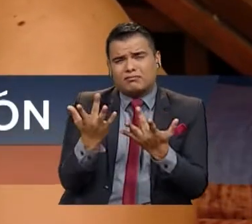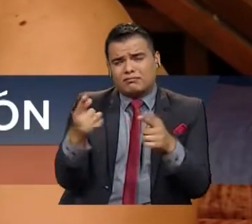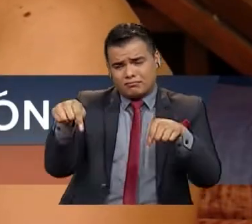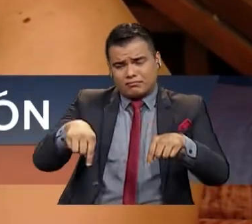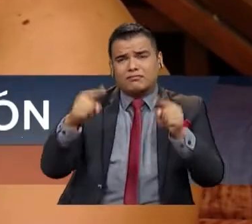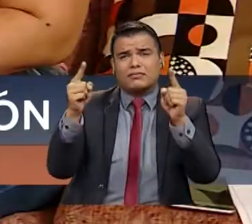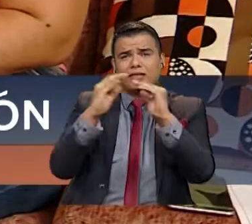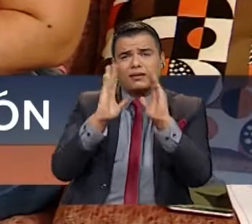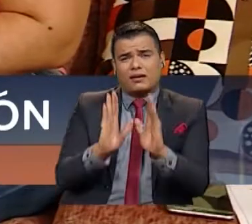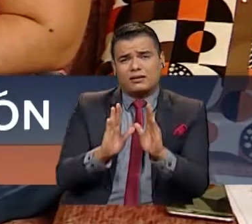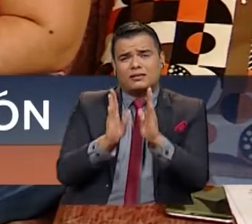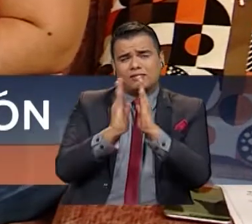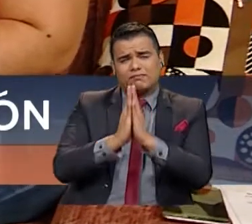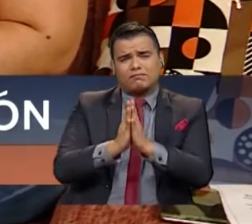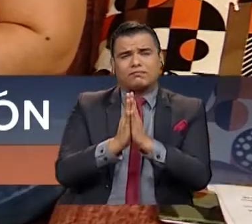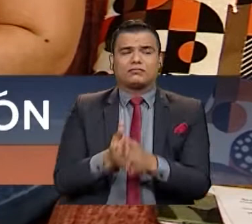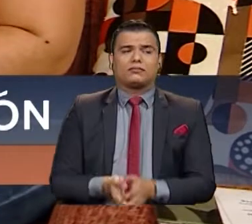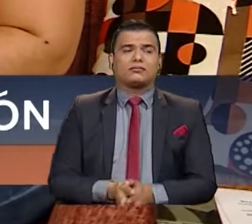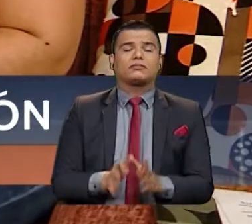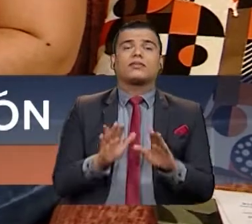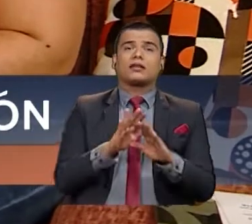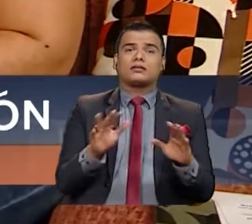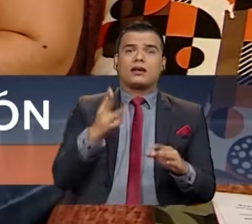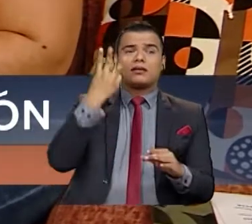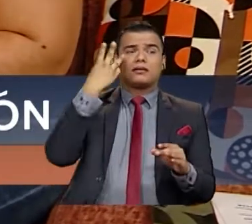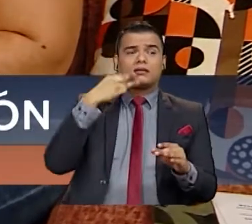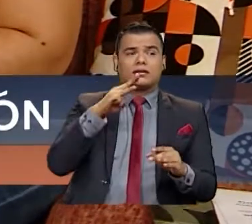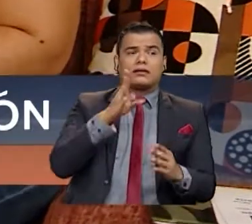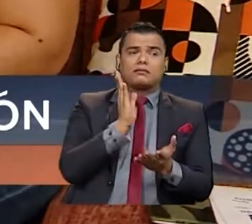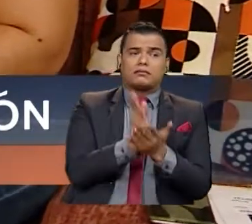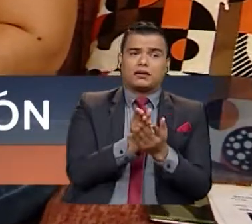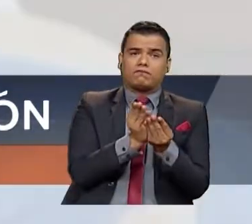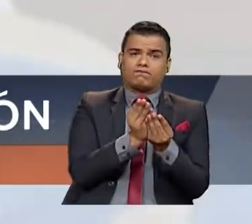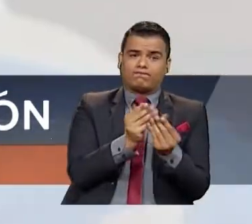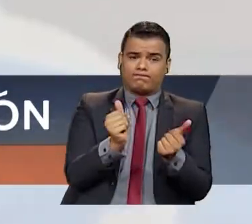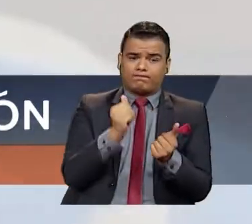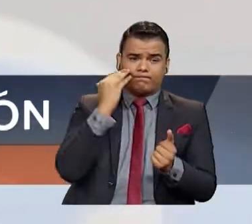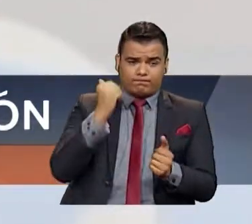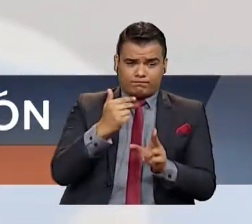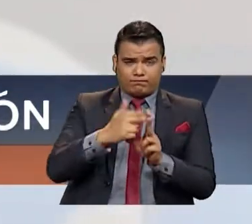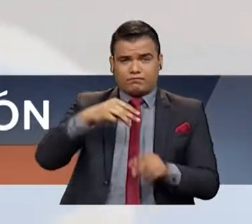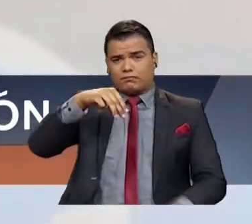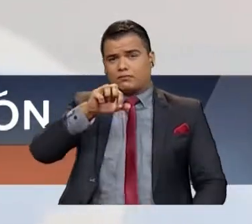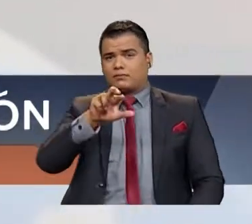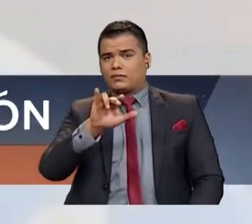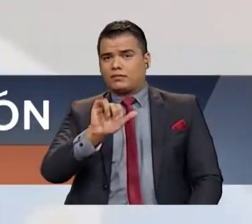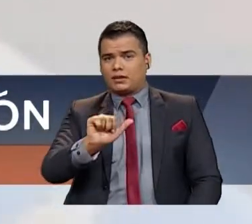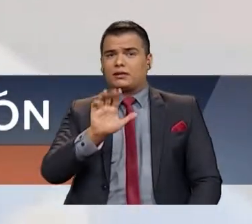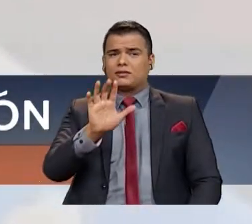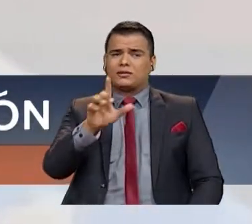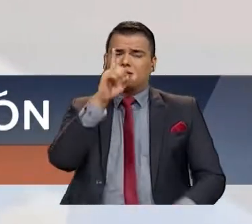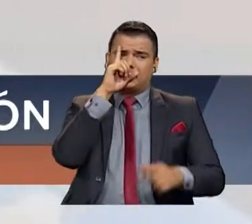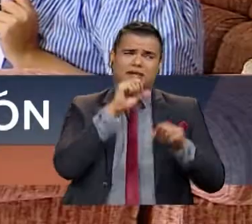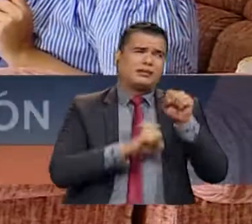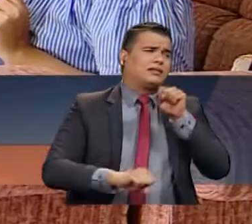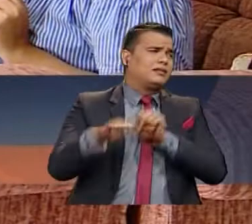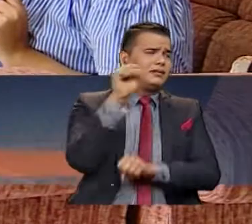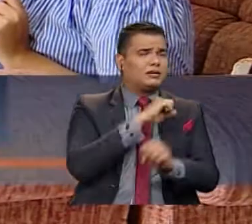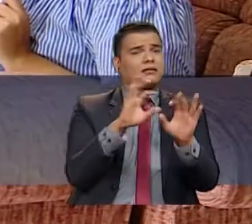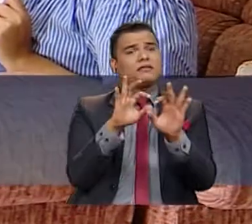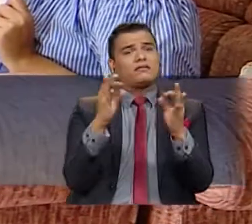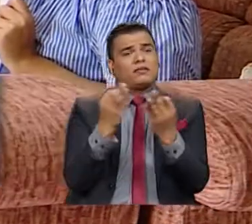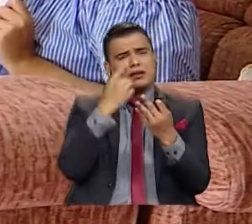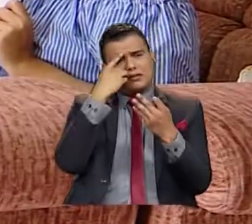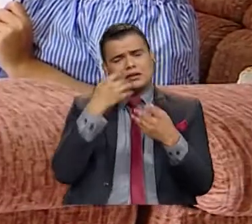esperando en la casa. Con este ya se cumplen 3 días desde la desaparición de María Alejandra. En medio de la zozobra, la familia confía